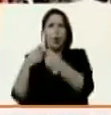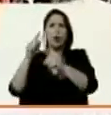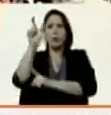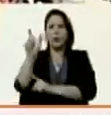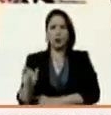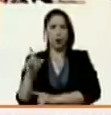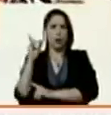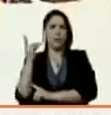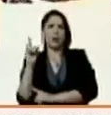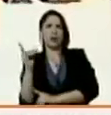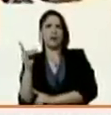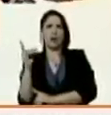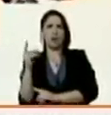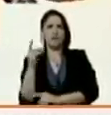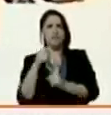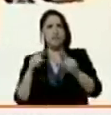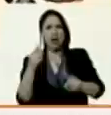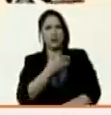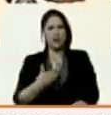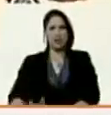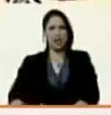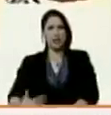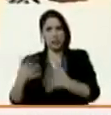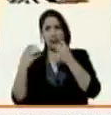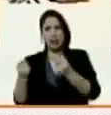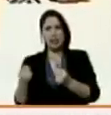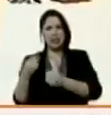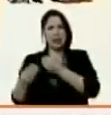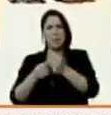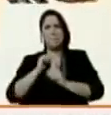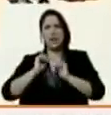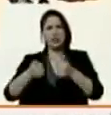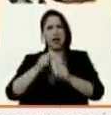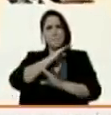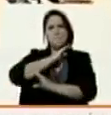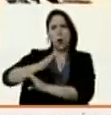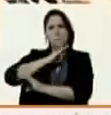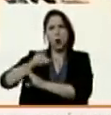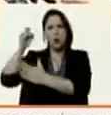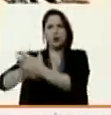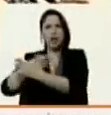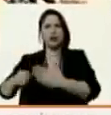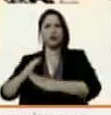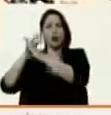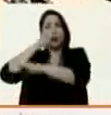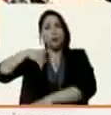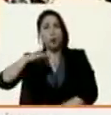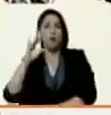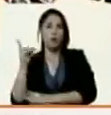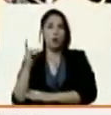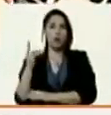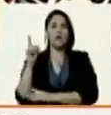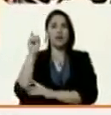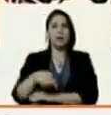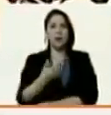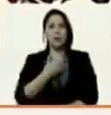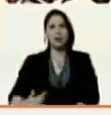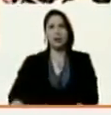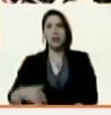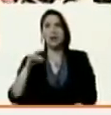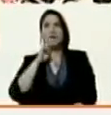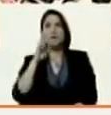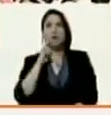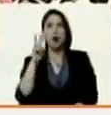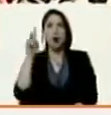bolivia un presidente para ellos entenderse comenzar a aplicar las sanciones al pueblo boliviano y el presidente evo morales diferencias entre los